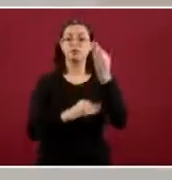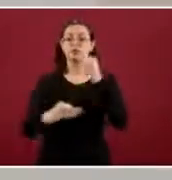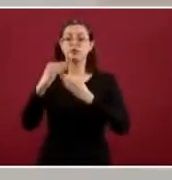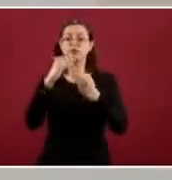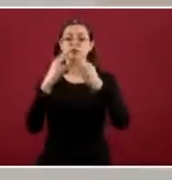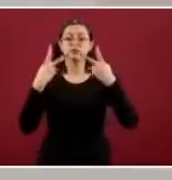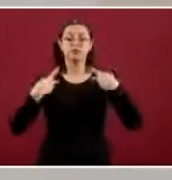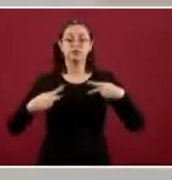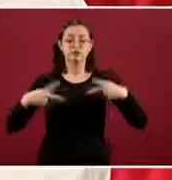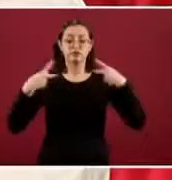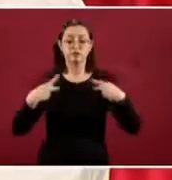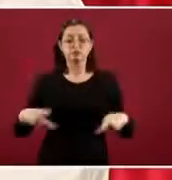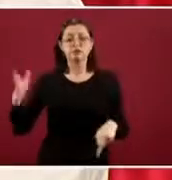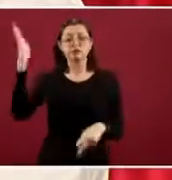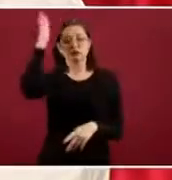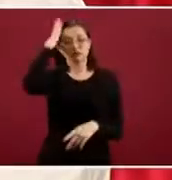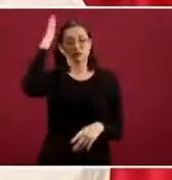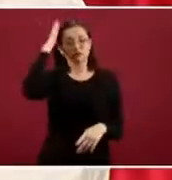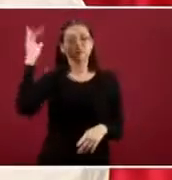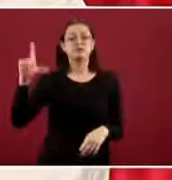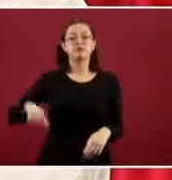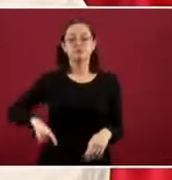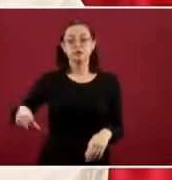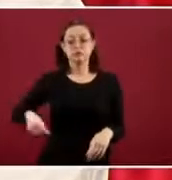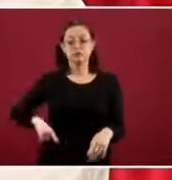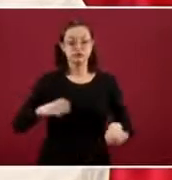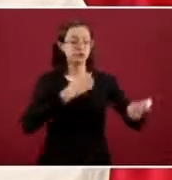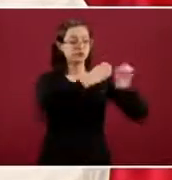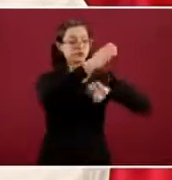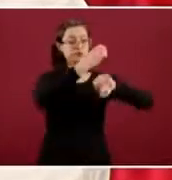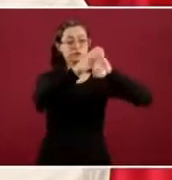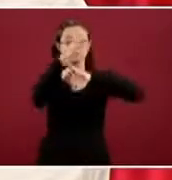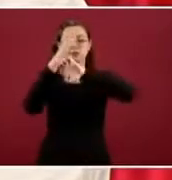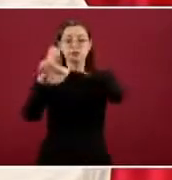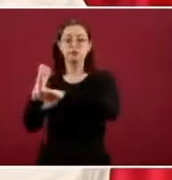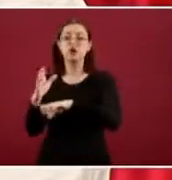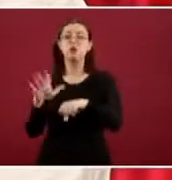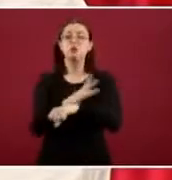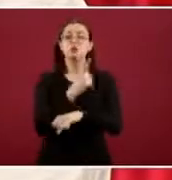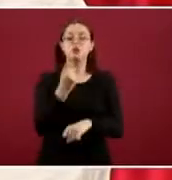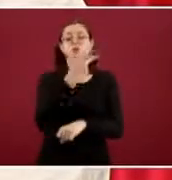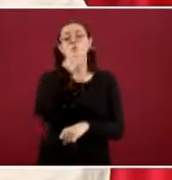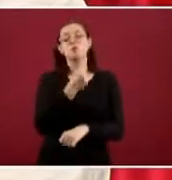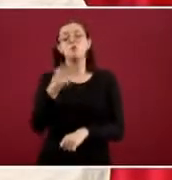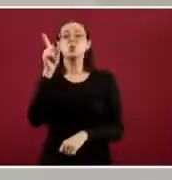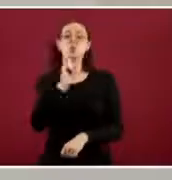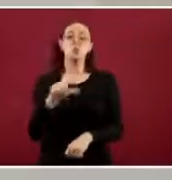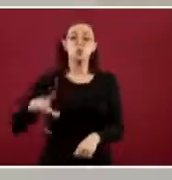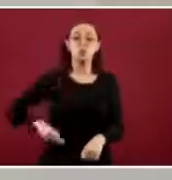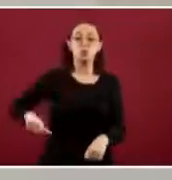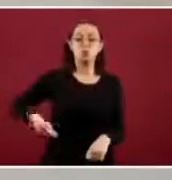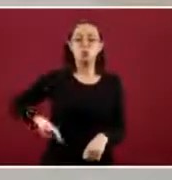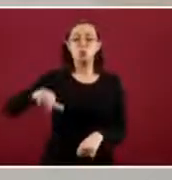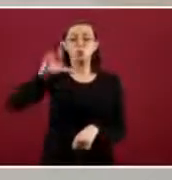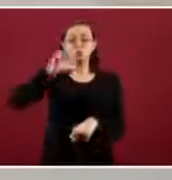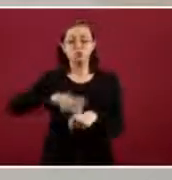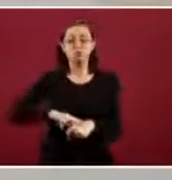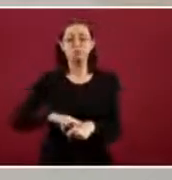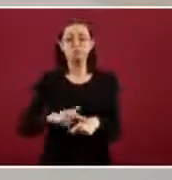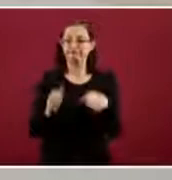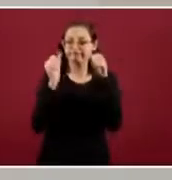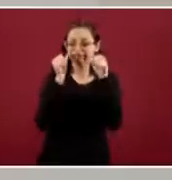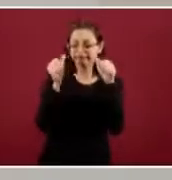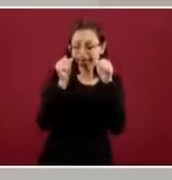las personas titulares de los gobiernos estatales, porque estos gobernadores y gobernadoras han estado